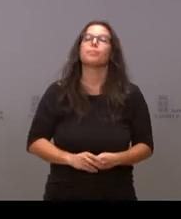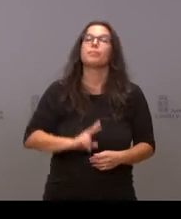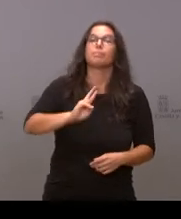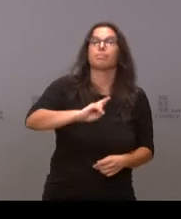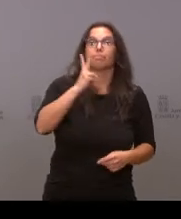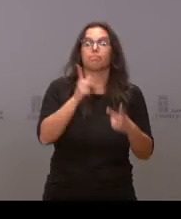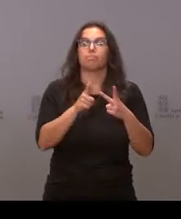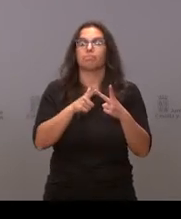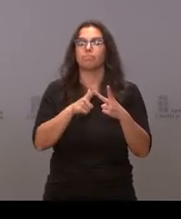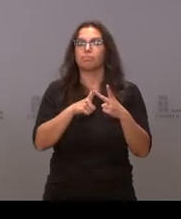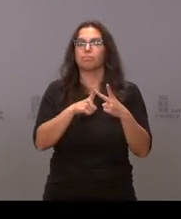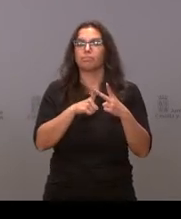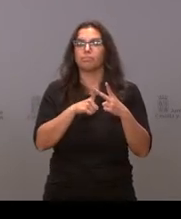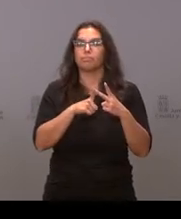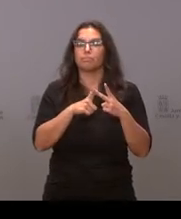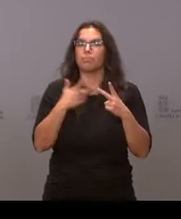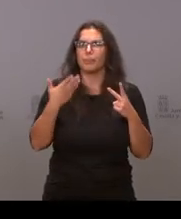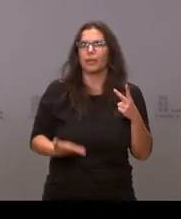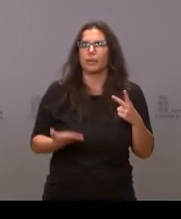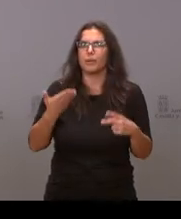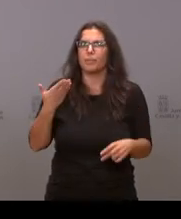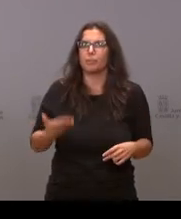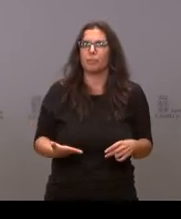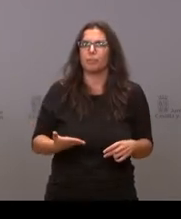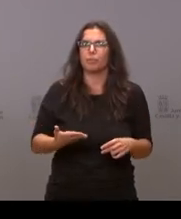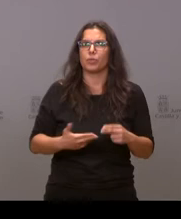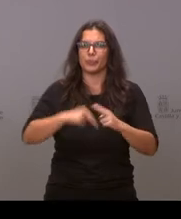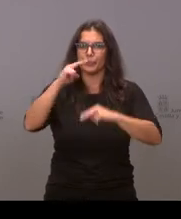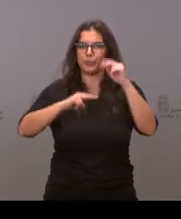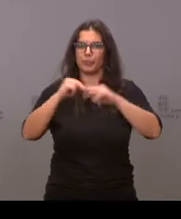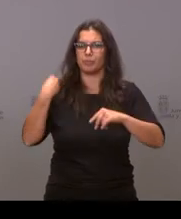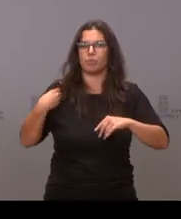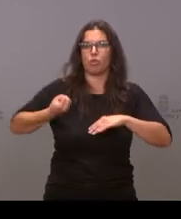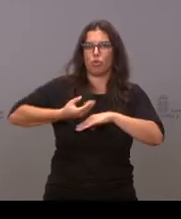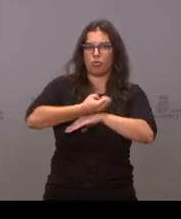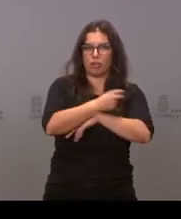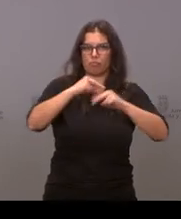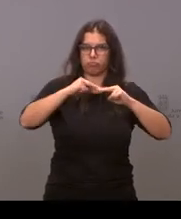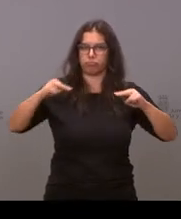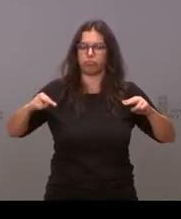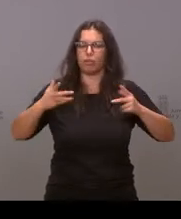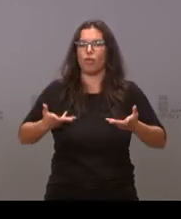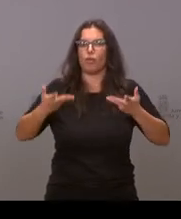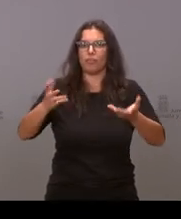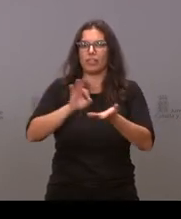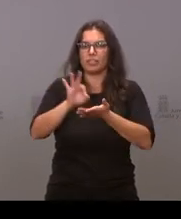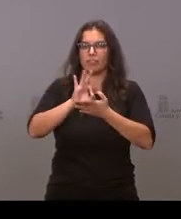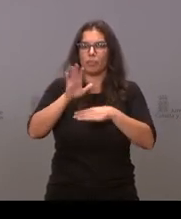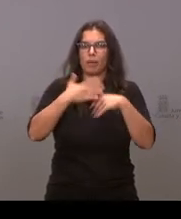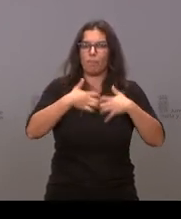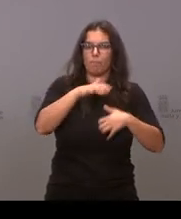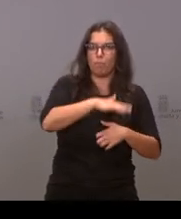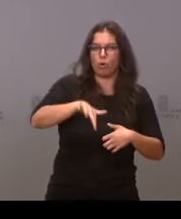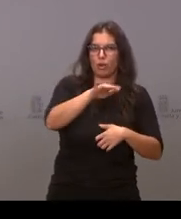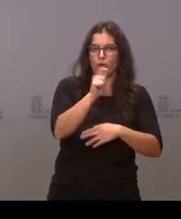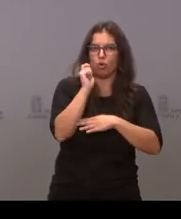importante una importante obra el ramal ferroviario que va a dar servicio al polígono de los castañares y